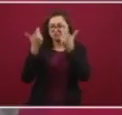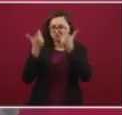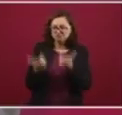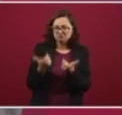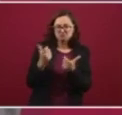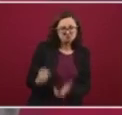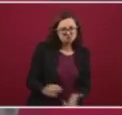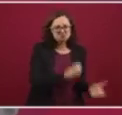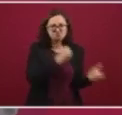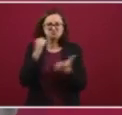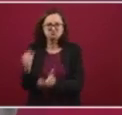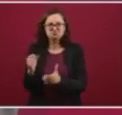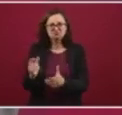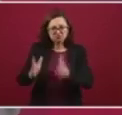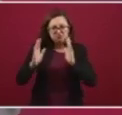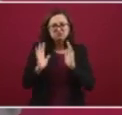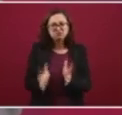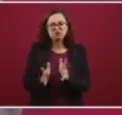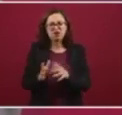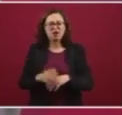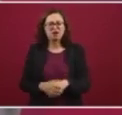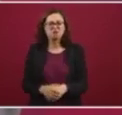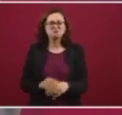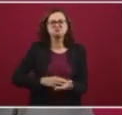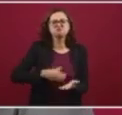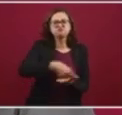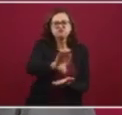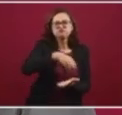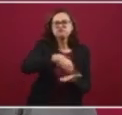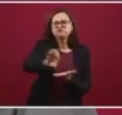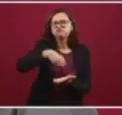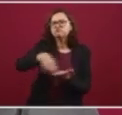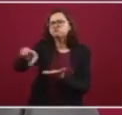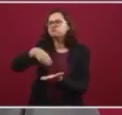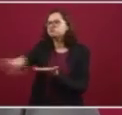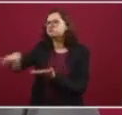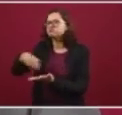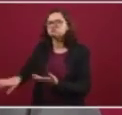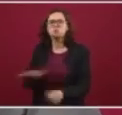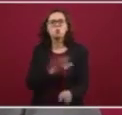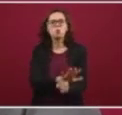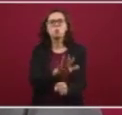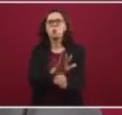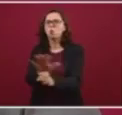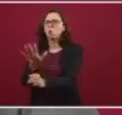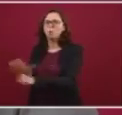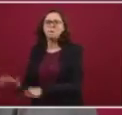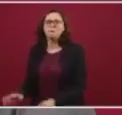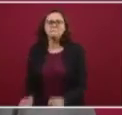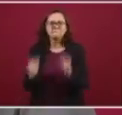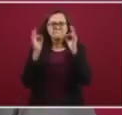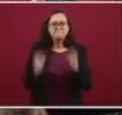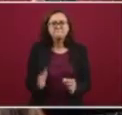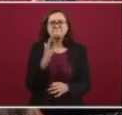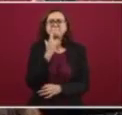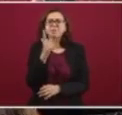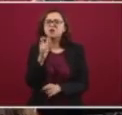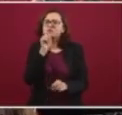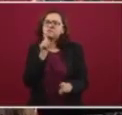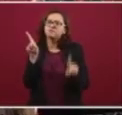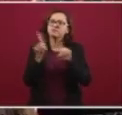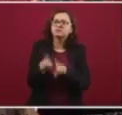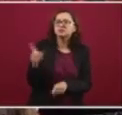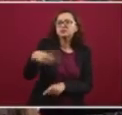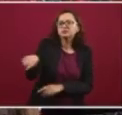y más y mejor distribuidos, porque les están llegando apoyos a los pobres que